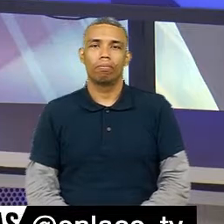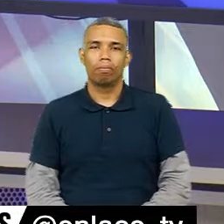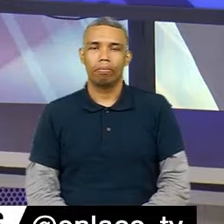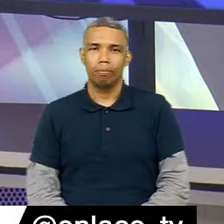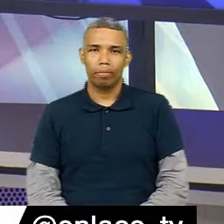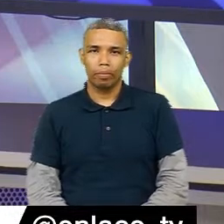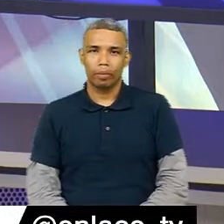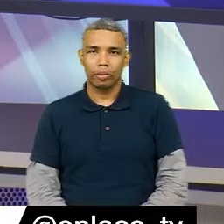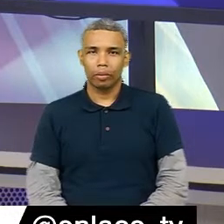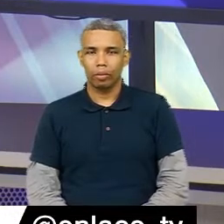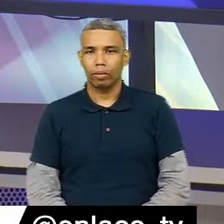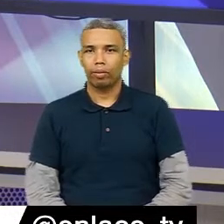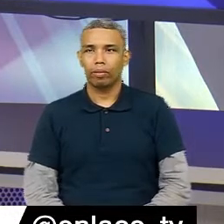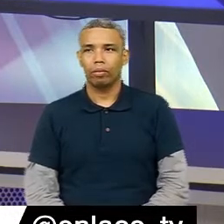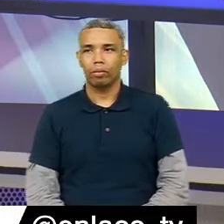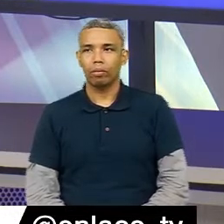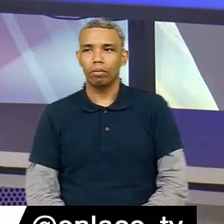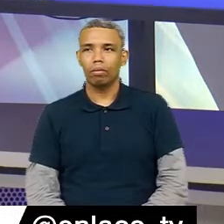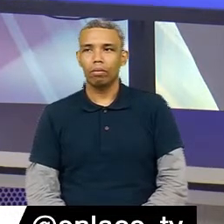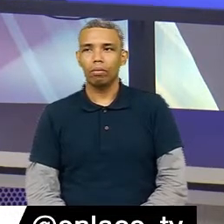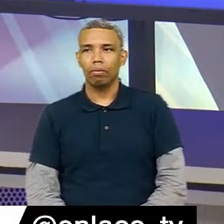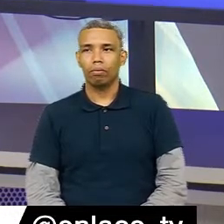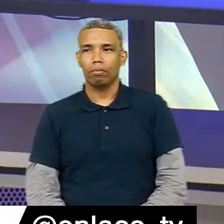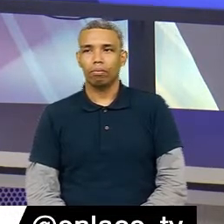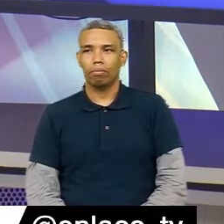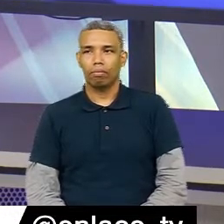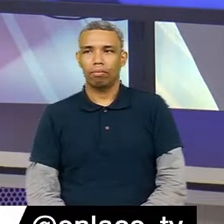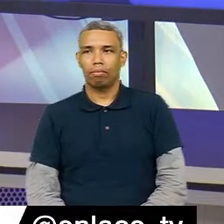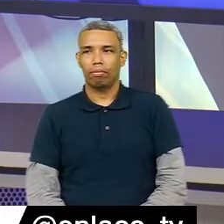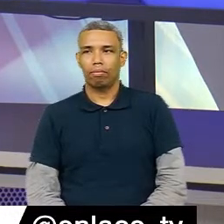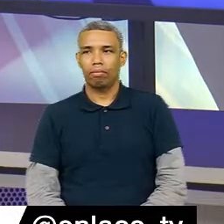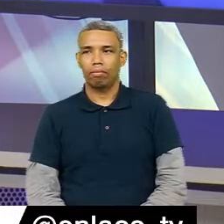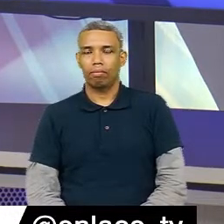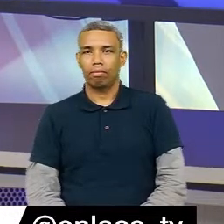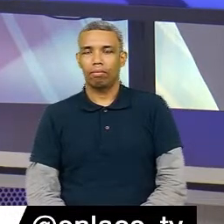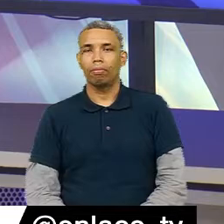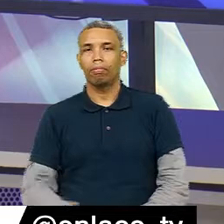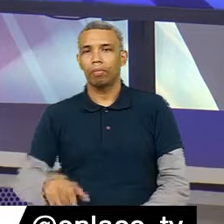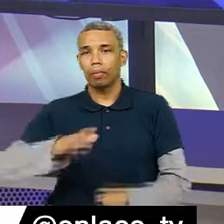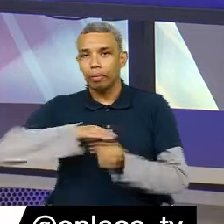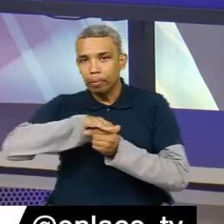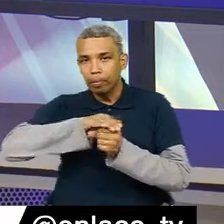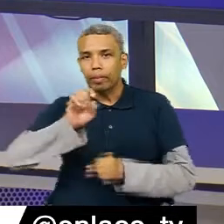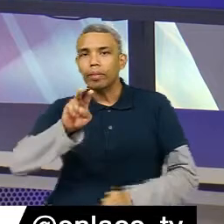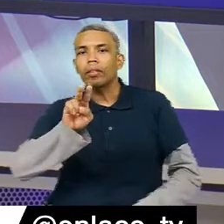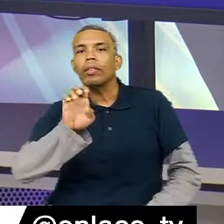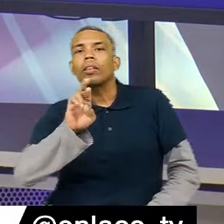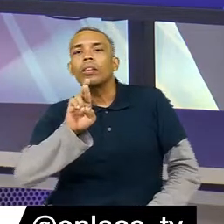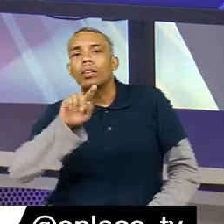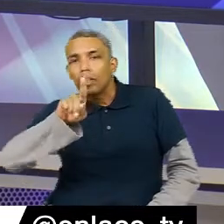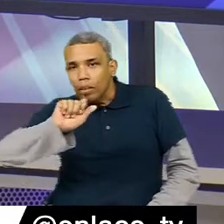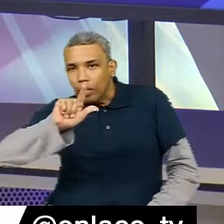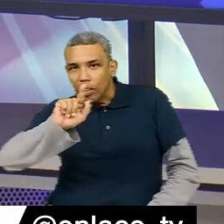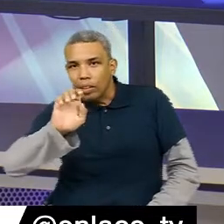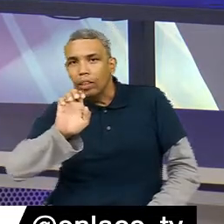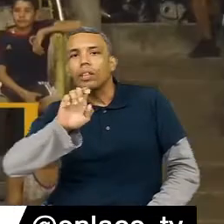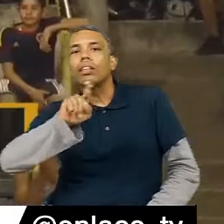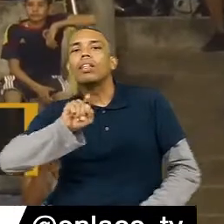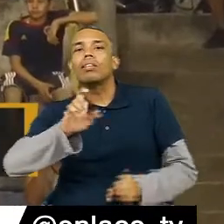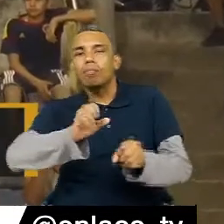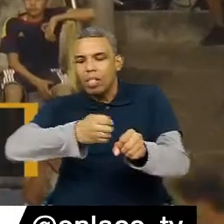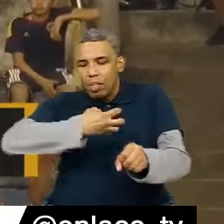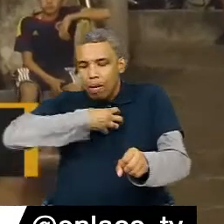Se cumple en el barrio El Progreso una nueva fecha de la segunda Copa de Microfútbol. El comité organizador entrega el balance general de este campeonato. Este